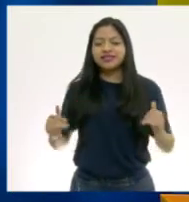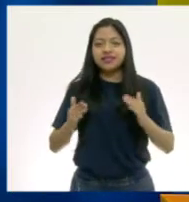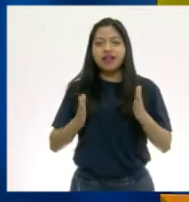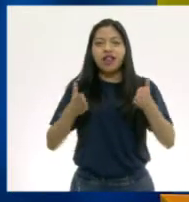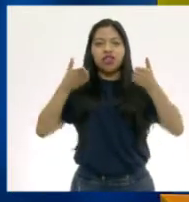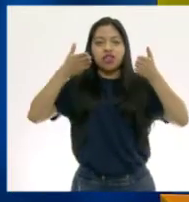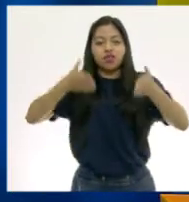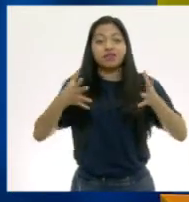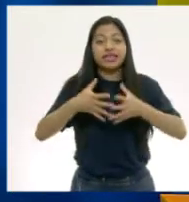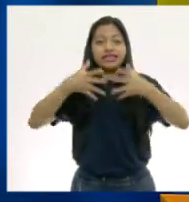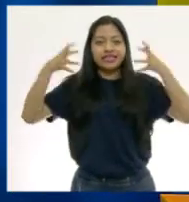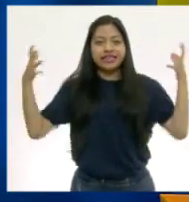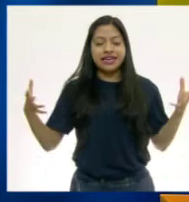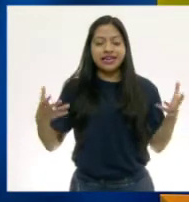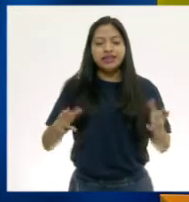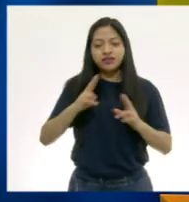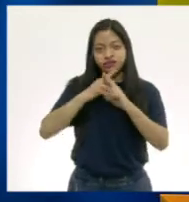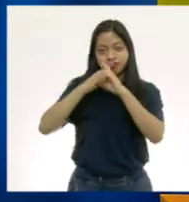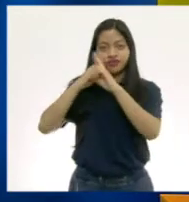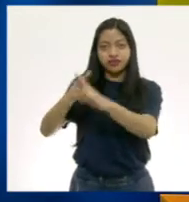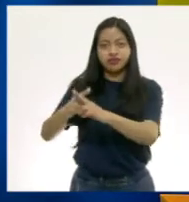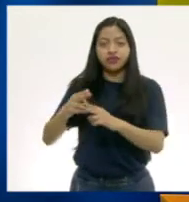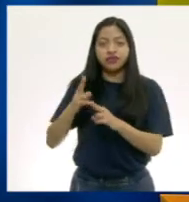grandes construidas para honrar a los faraones?